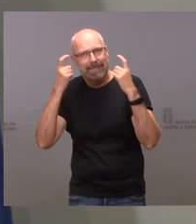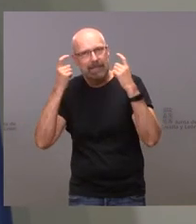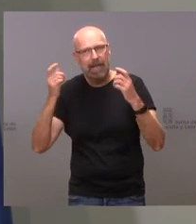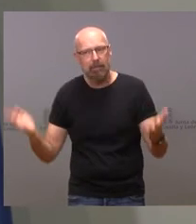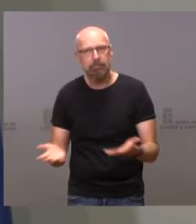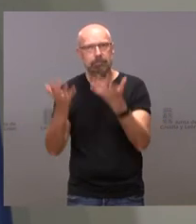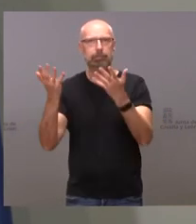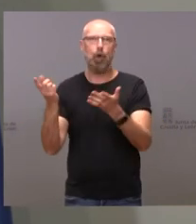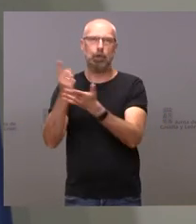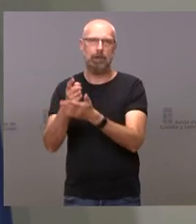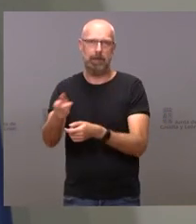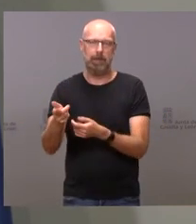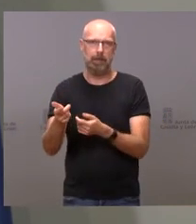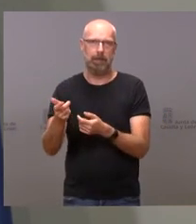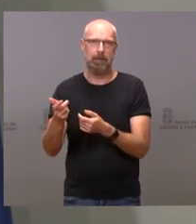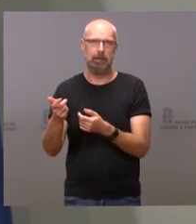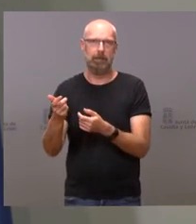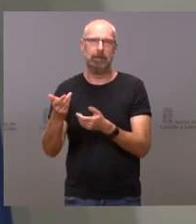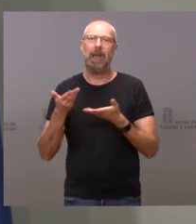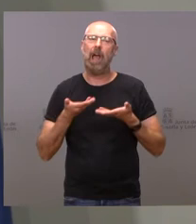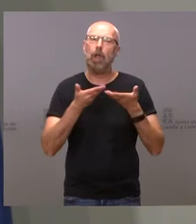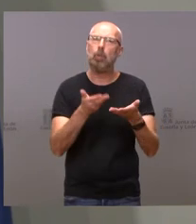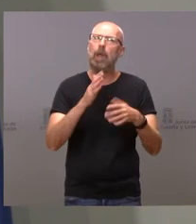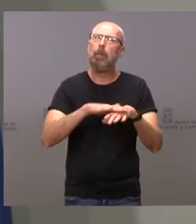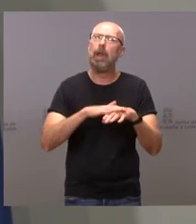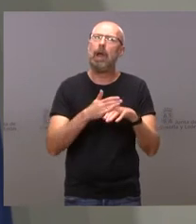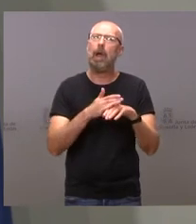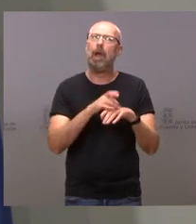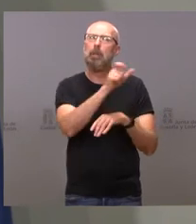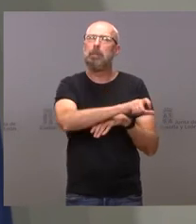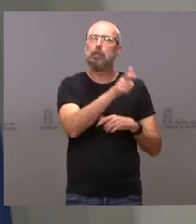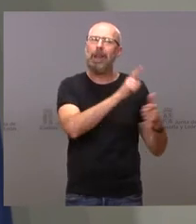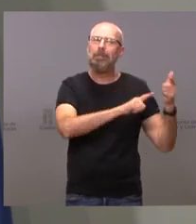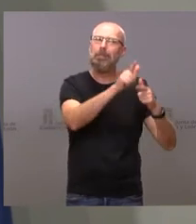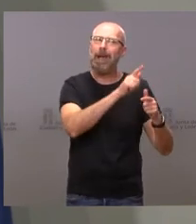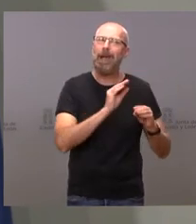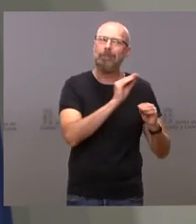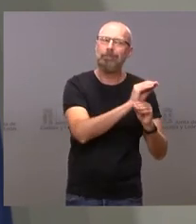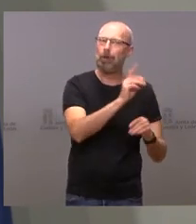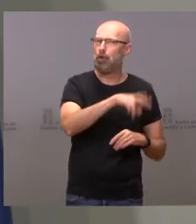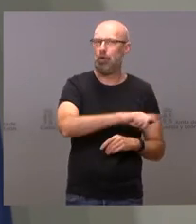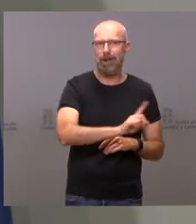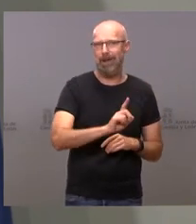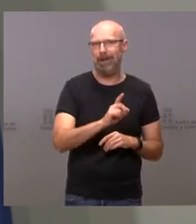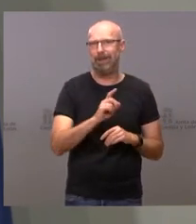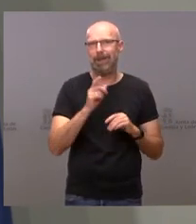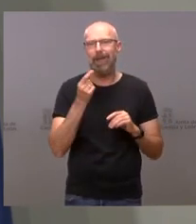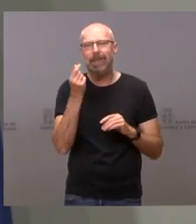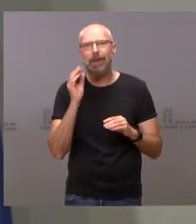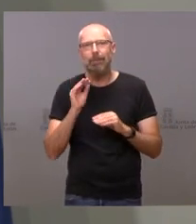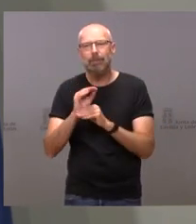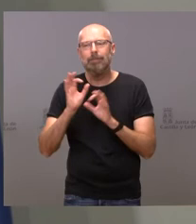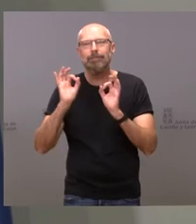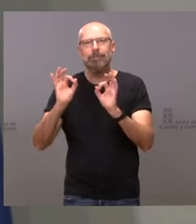esta demanda. Por tanto, la ayuda no está destinada a los viajeros, la ayuda está destinada a